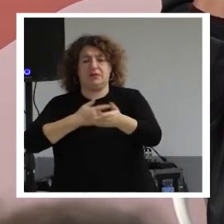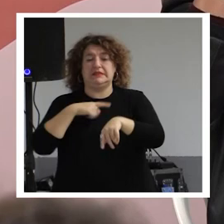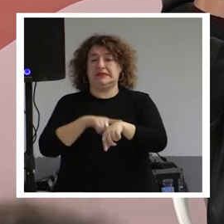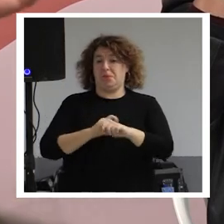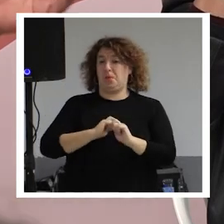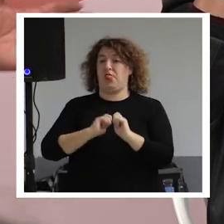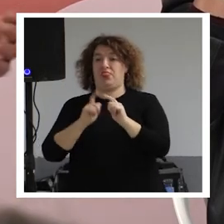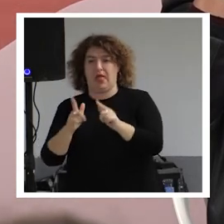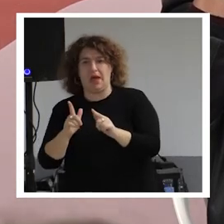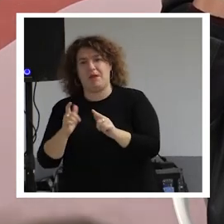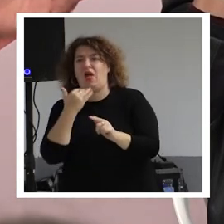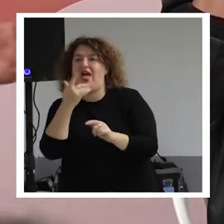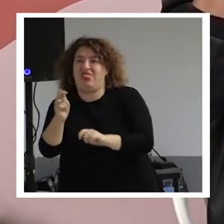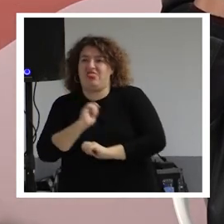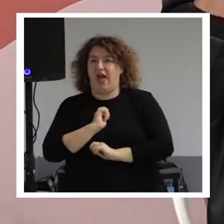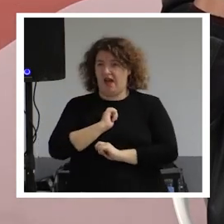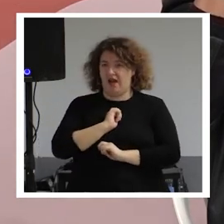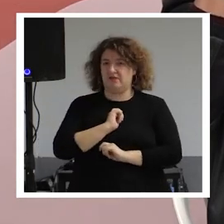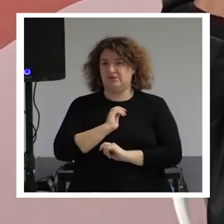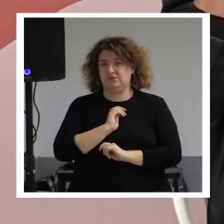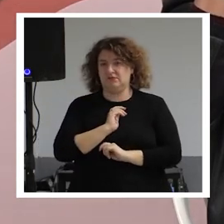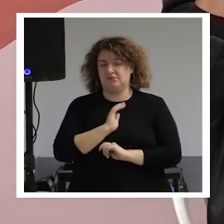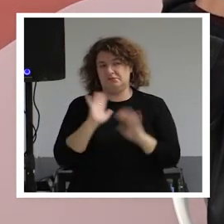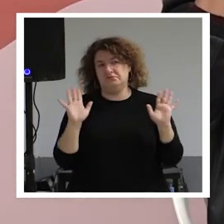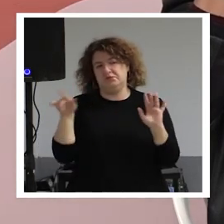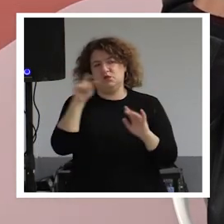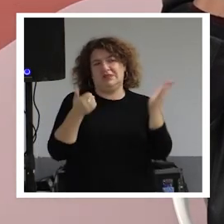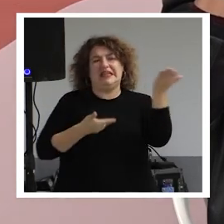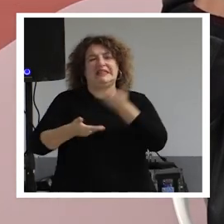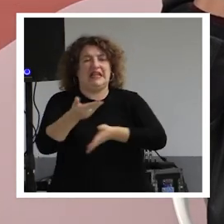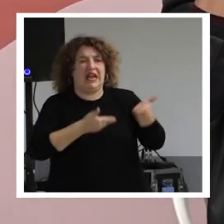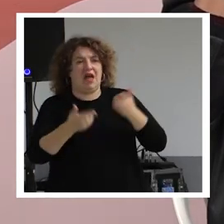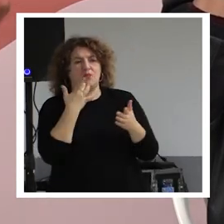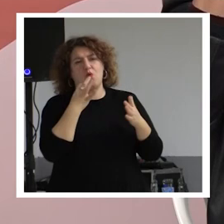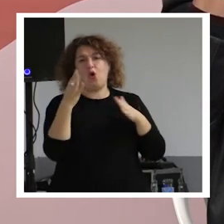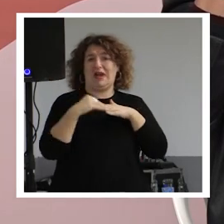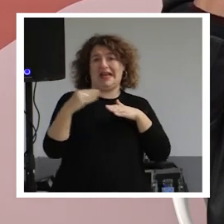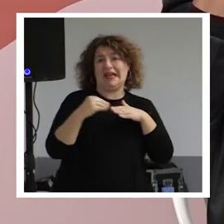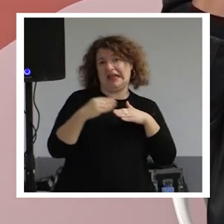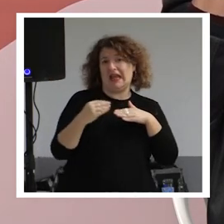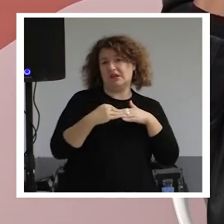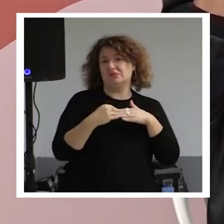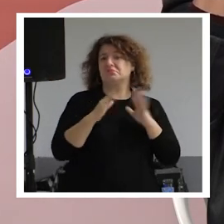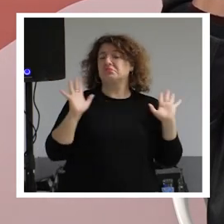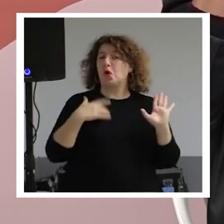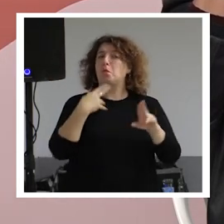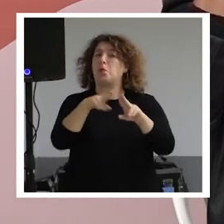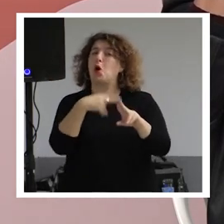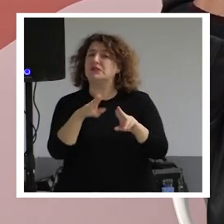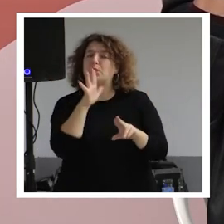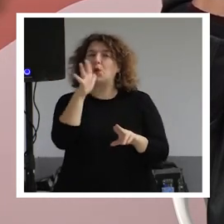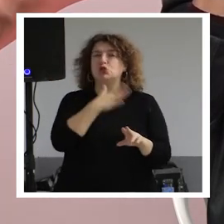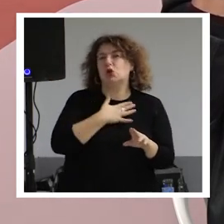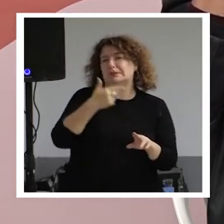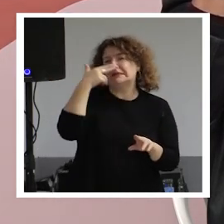y de las asociaciones es generales civiles en términos de intercambio es decir dar una parte de